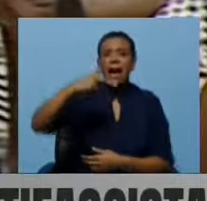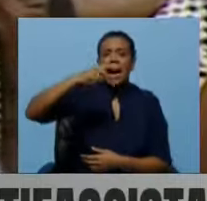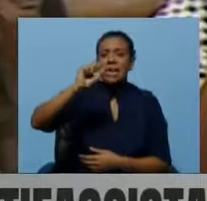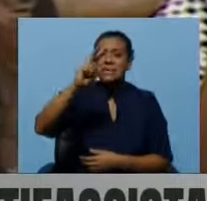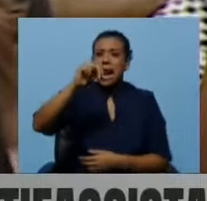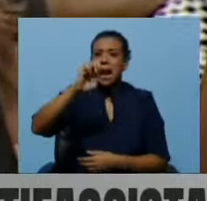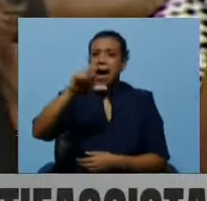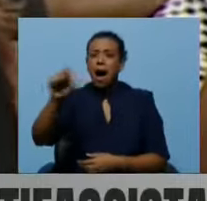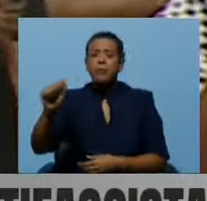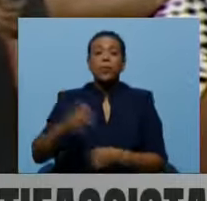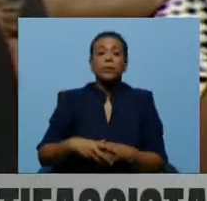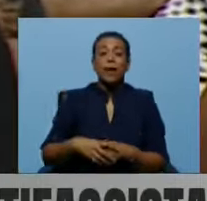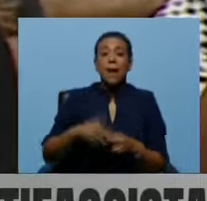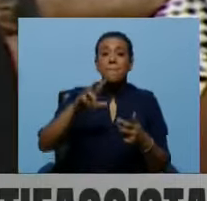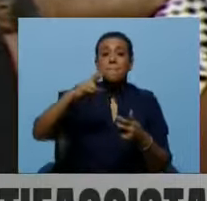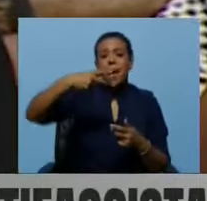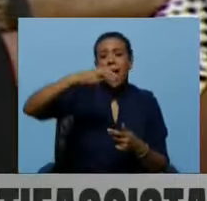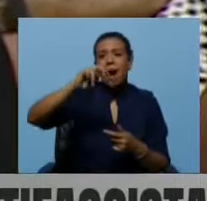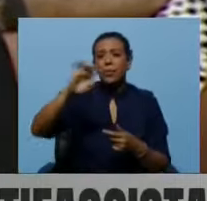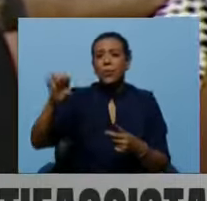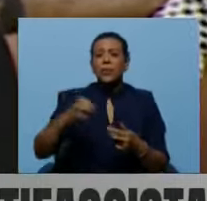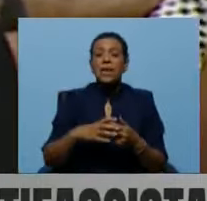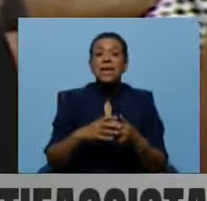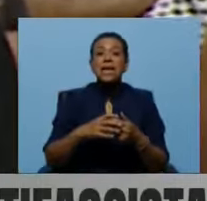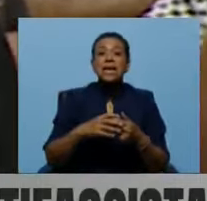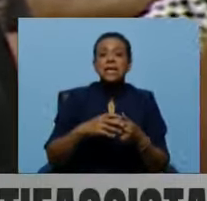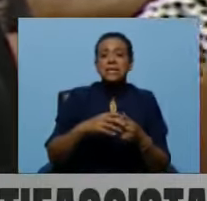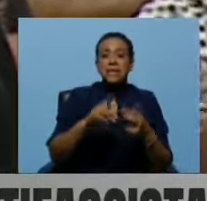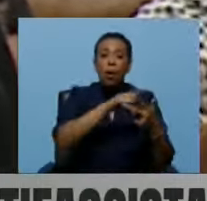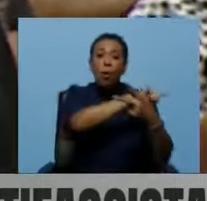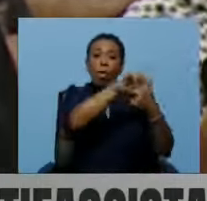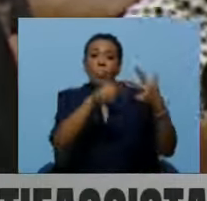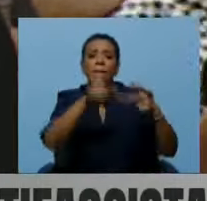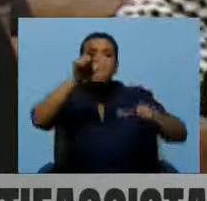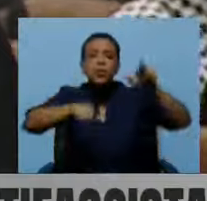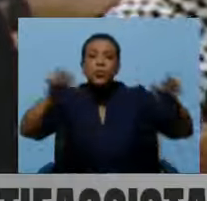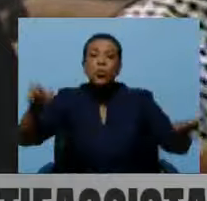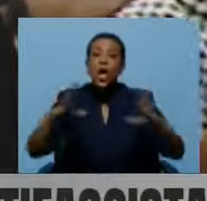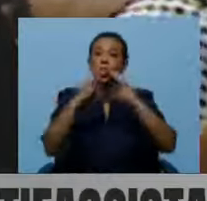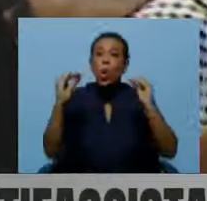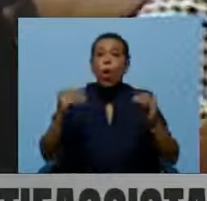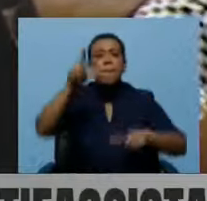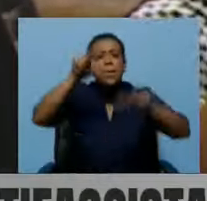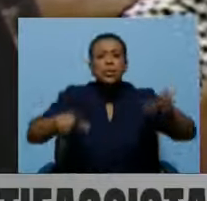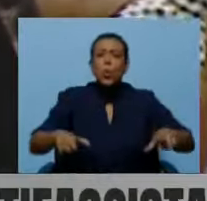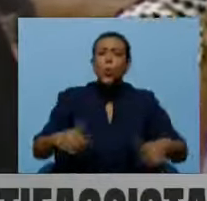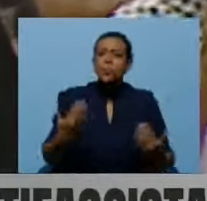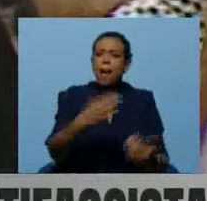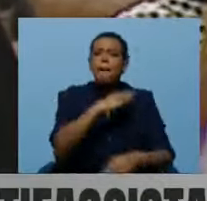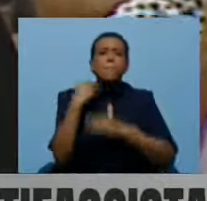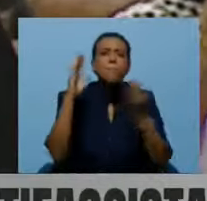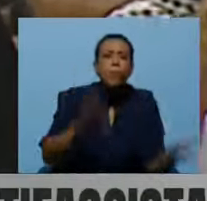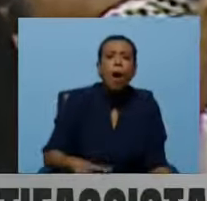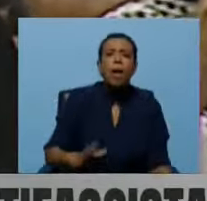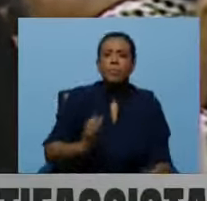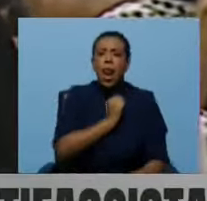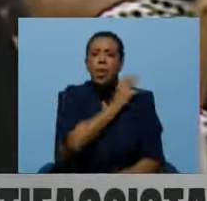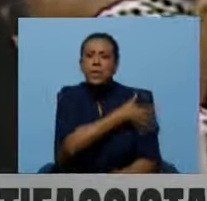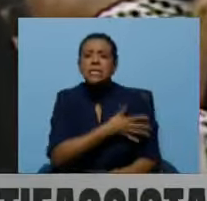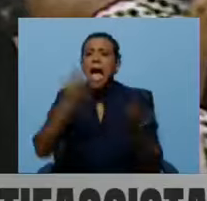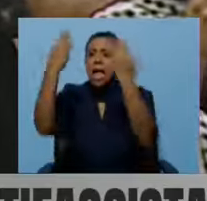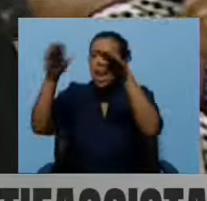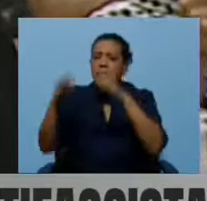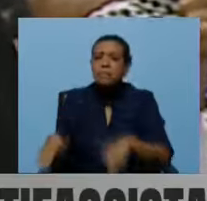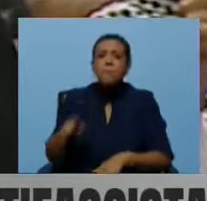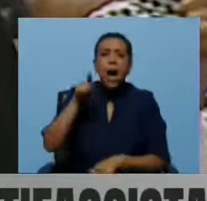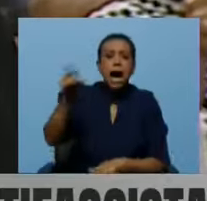Soleimani, Ismail Haniyeh y Sayyid Hassan Nasrallah y todos los mártires en Palestina, en Líbano,